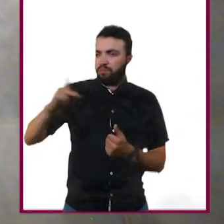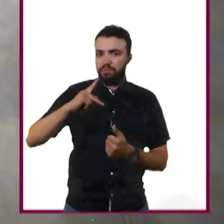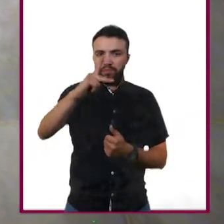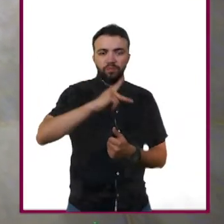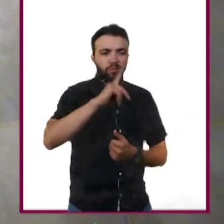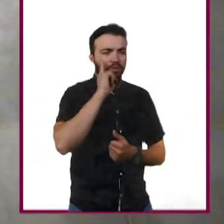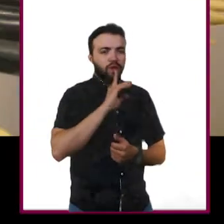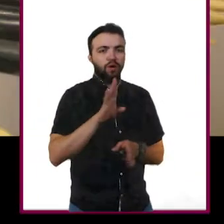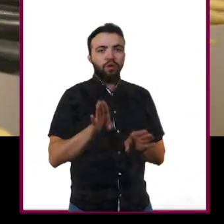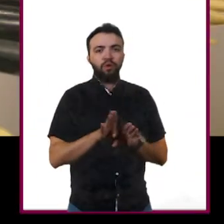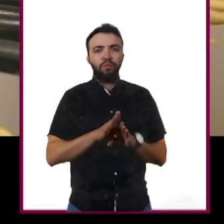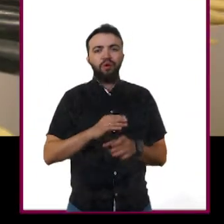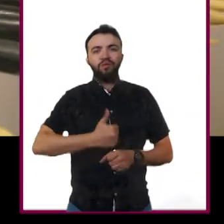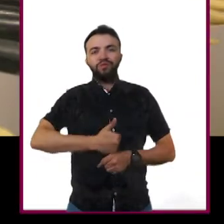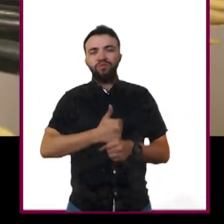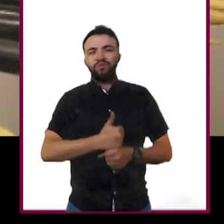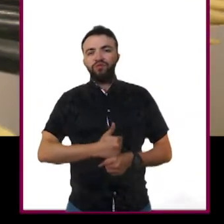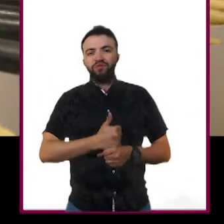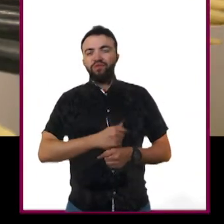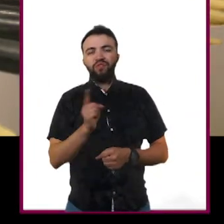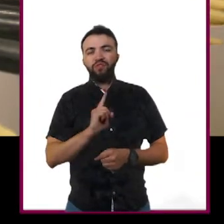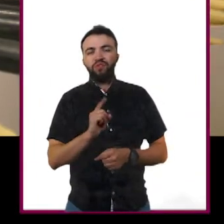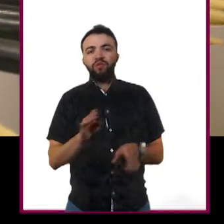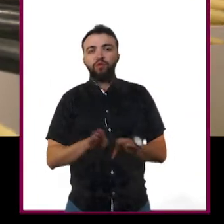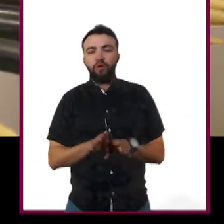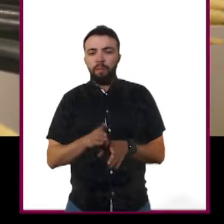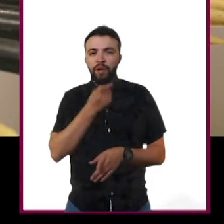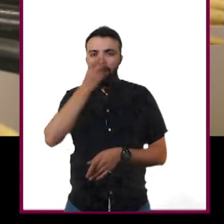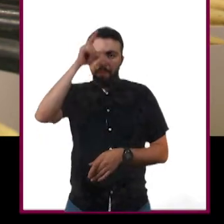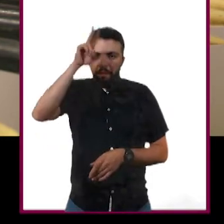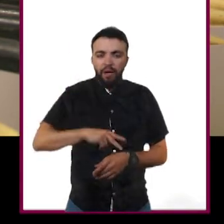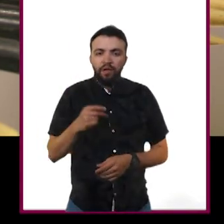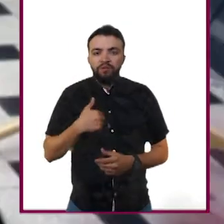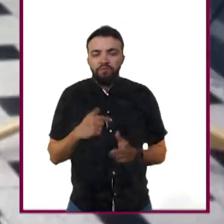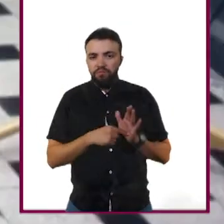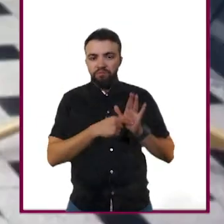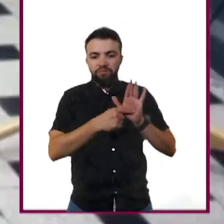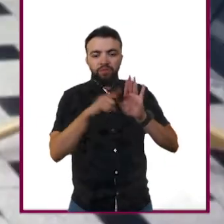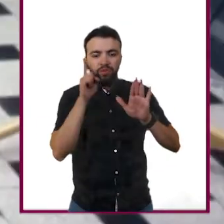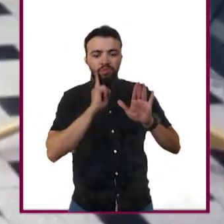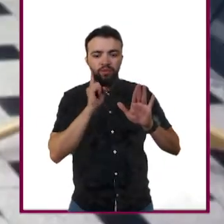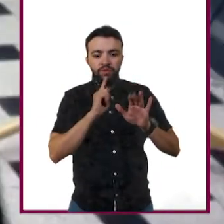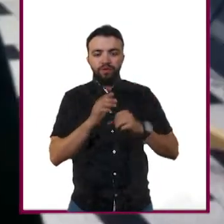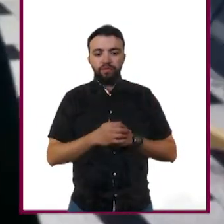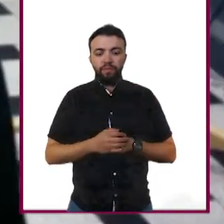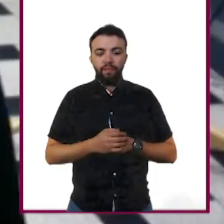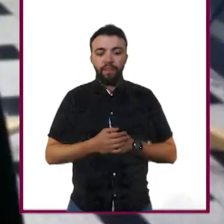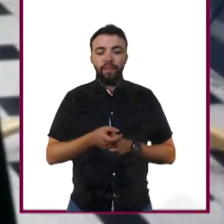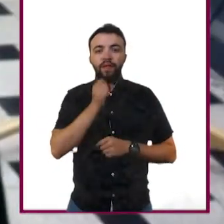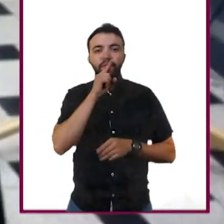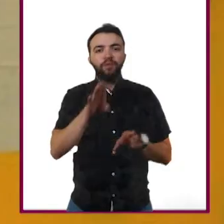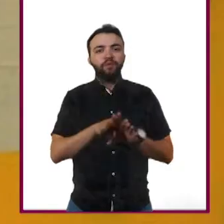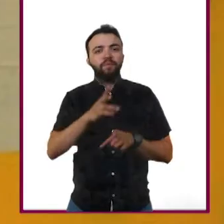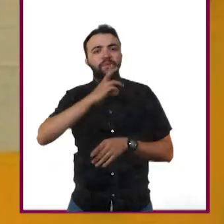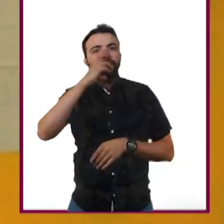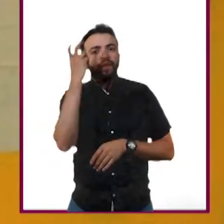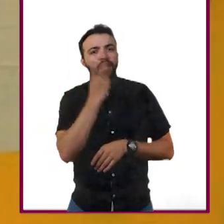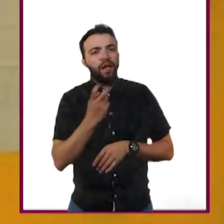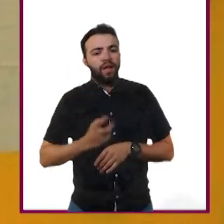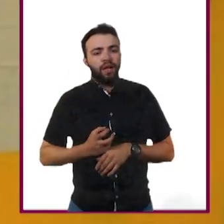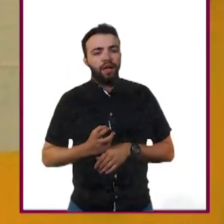y no como víctimas. Entonces revisaba muchísimas cosas que tenían que ver con lo doméstico, con la tradición, mucha cosa que tenía que ver con el lenguaje